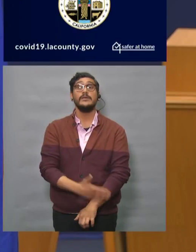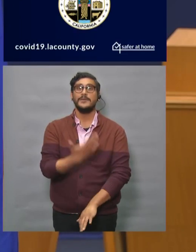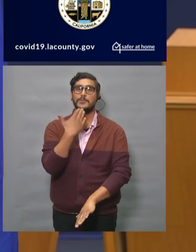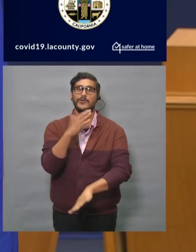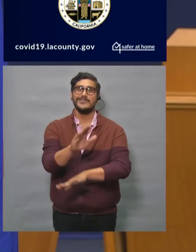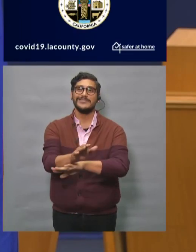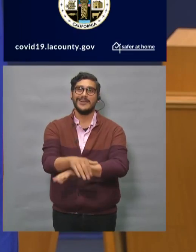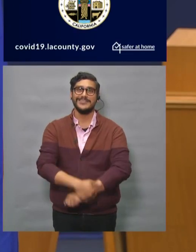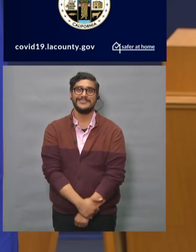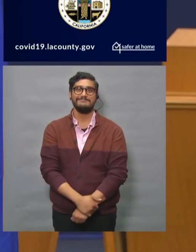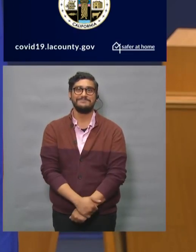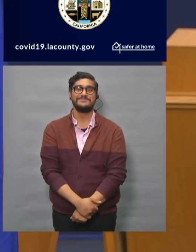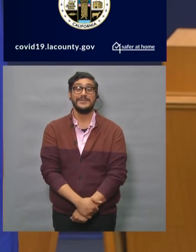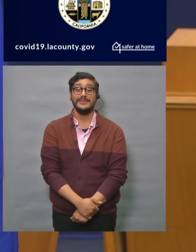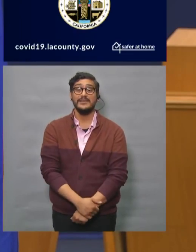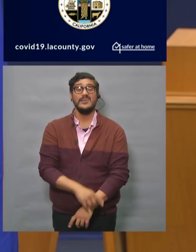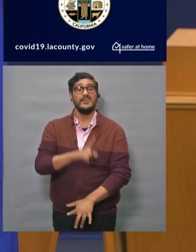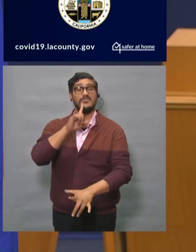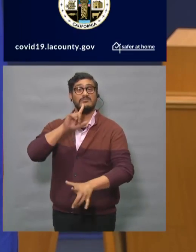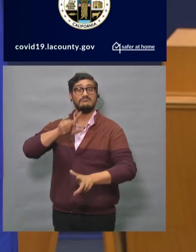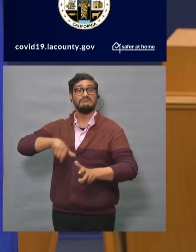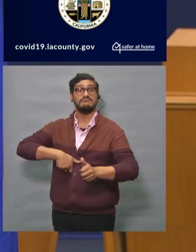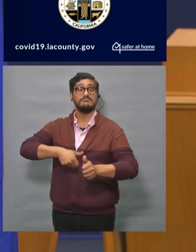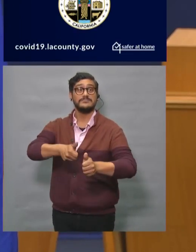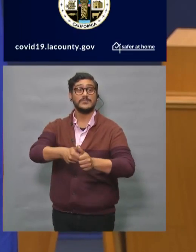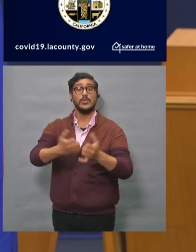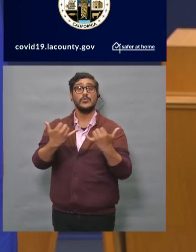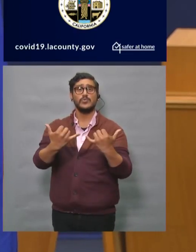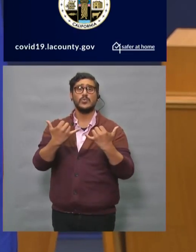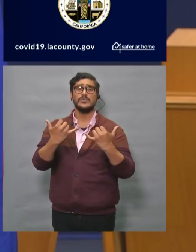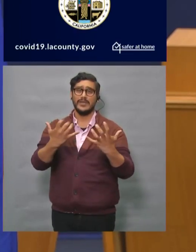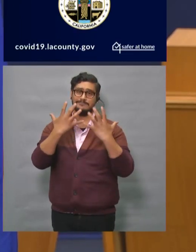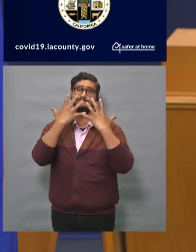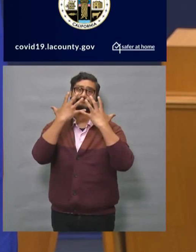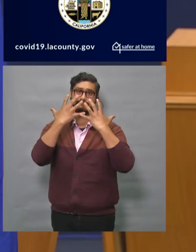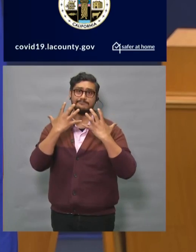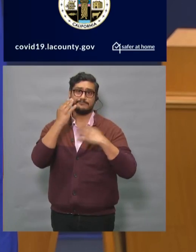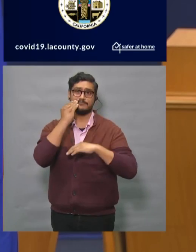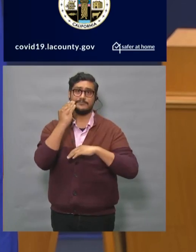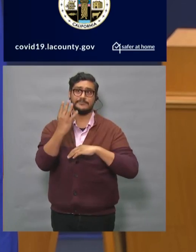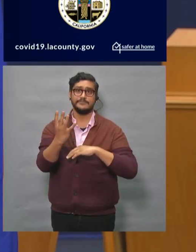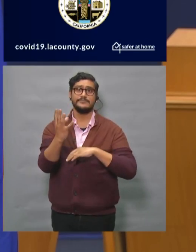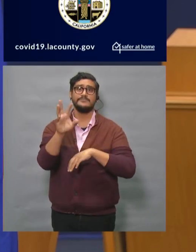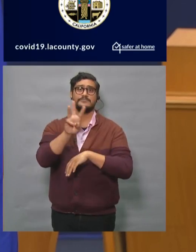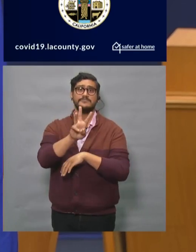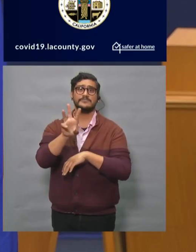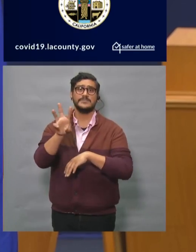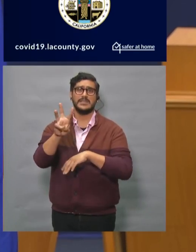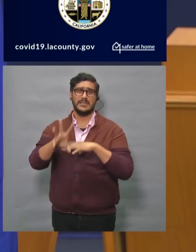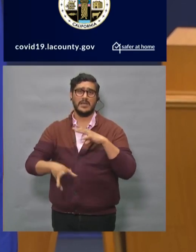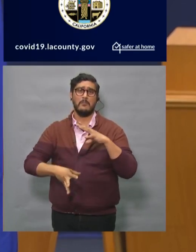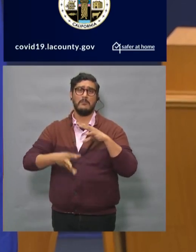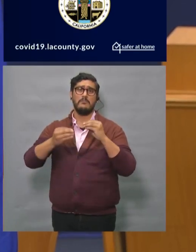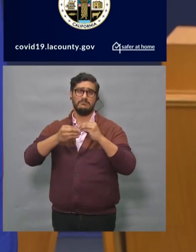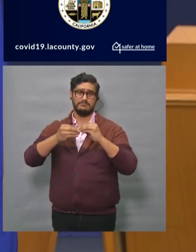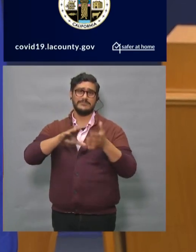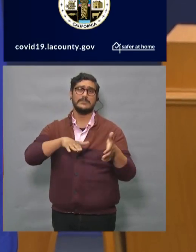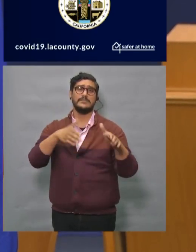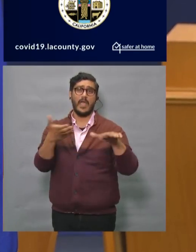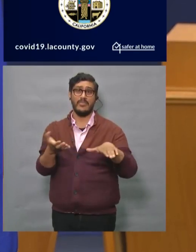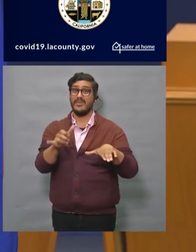Buenas tardes. Para actualizarlos, hoy estamos tristes de reportar 66 muertes adicionales.